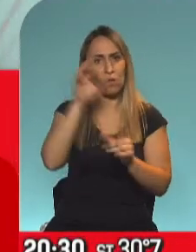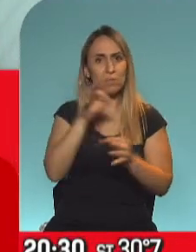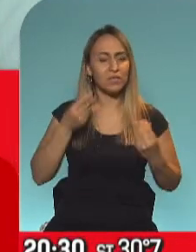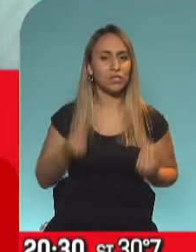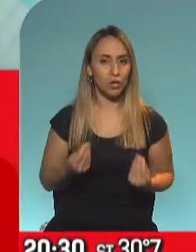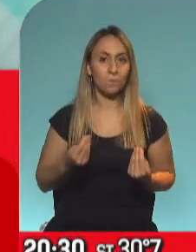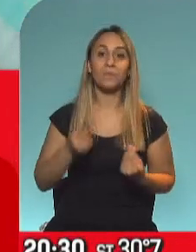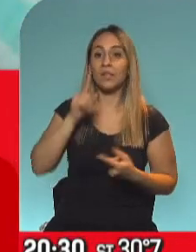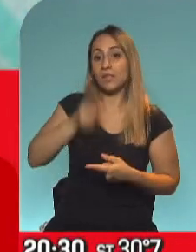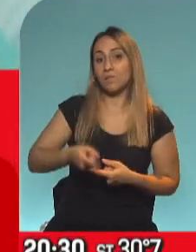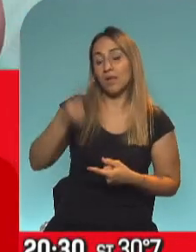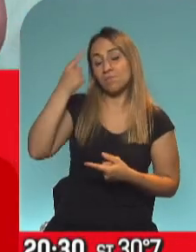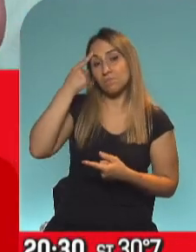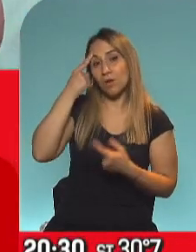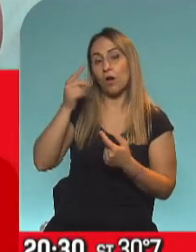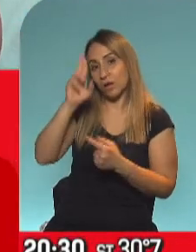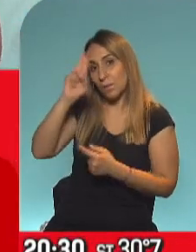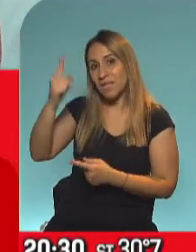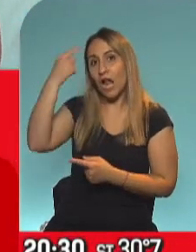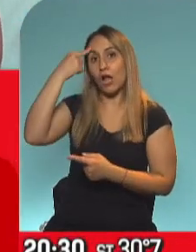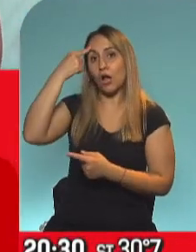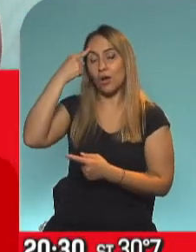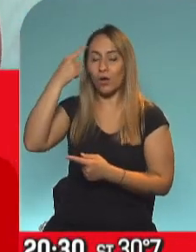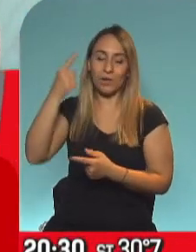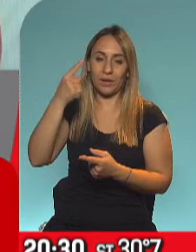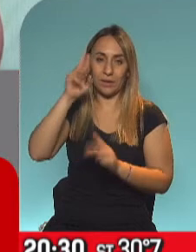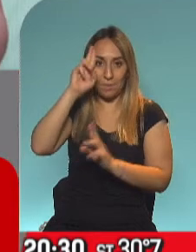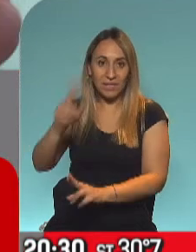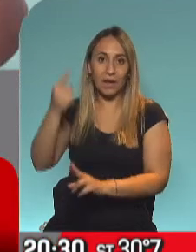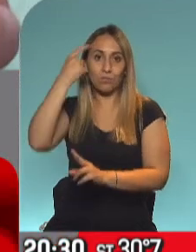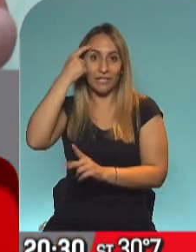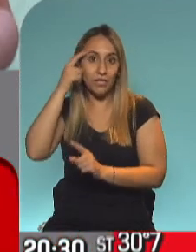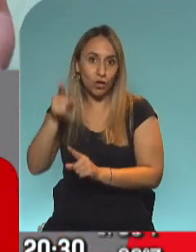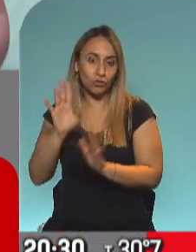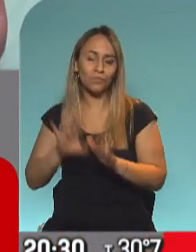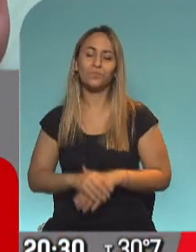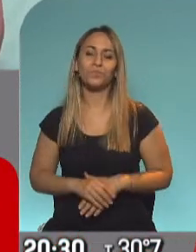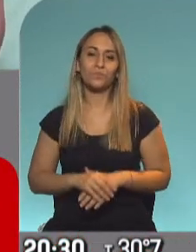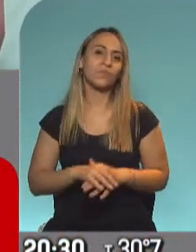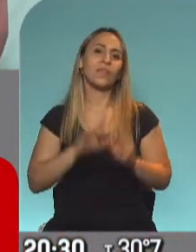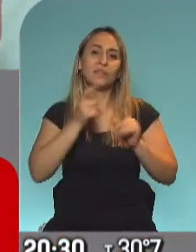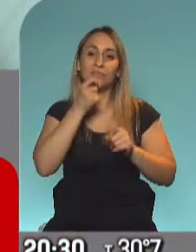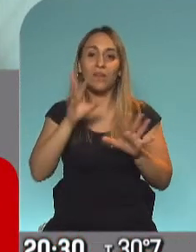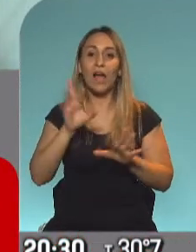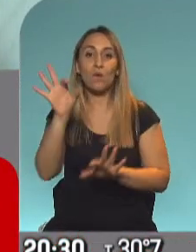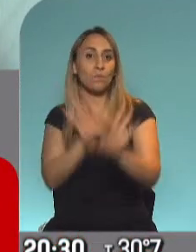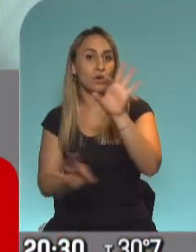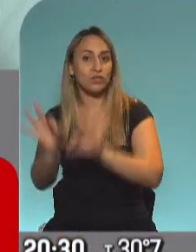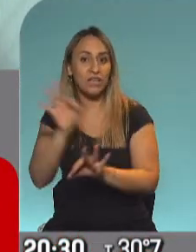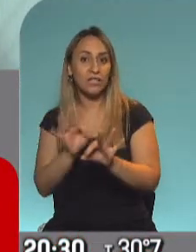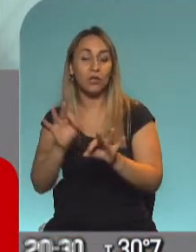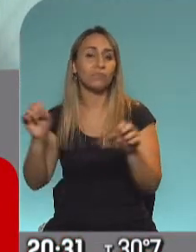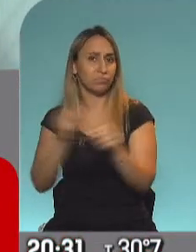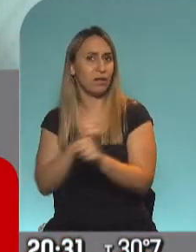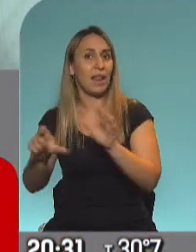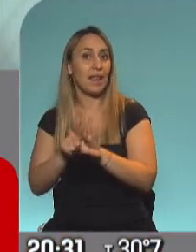conciencia institucional y cuáles son los máximos desafíos, si quiere, que tenemos para implementar el proyecto en caso de que finalmente pueda ser